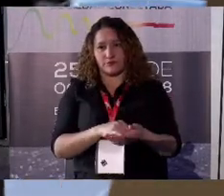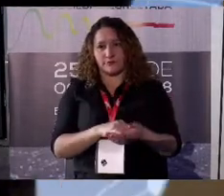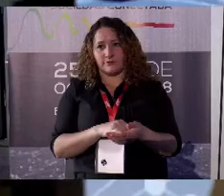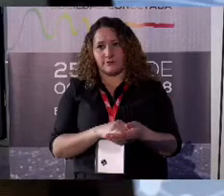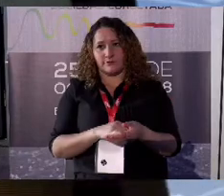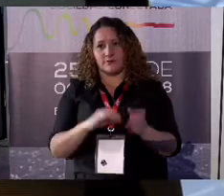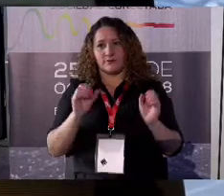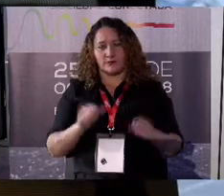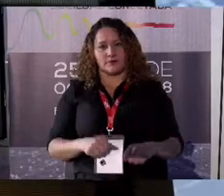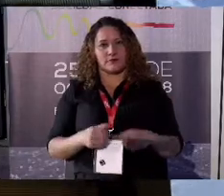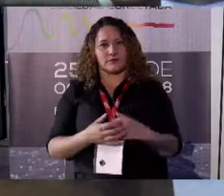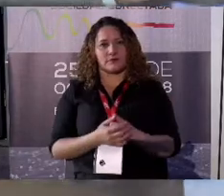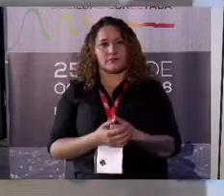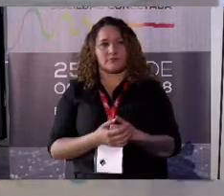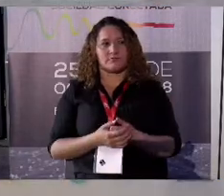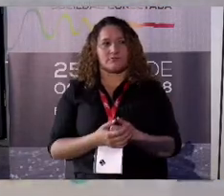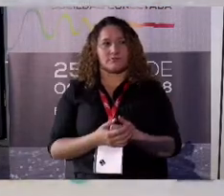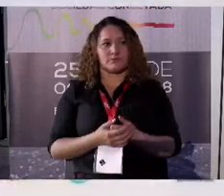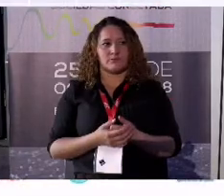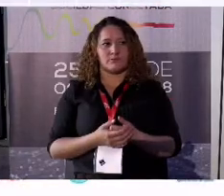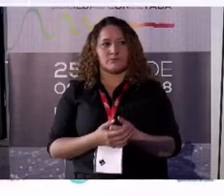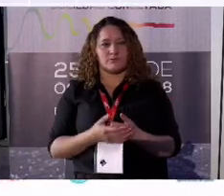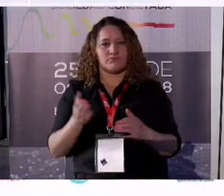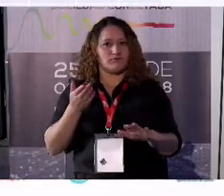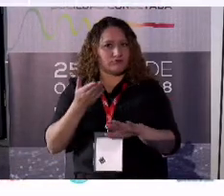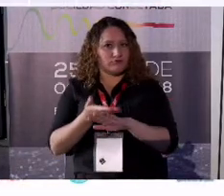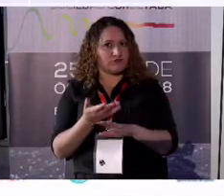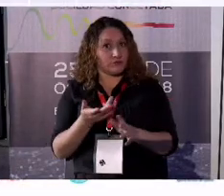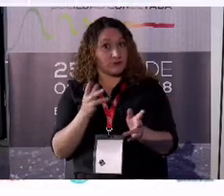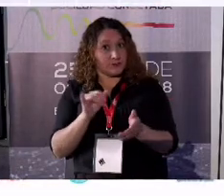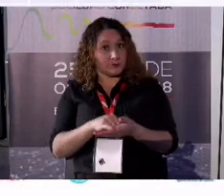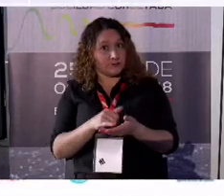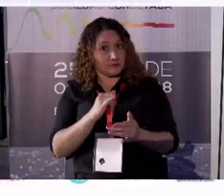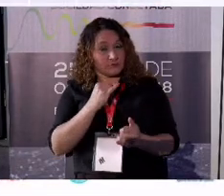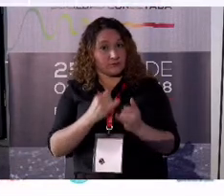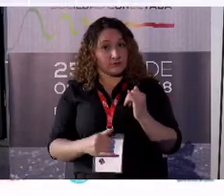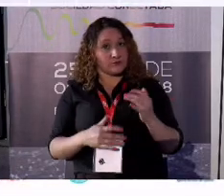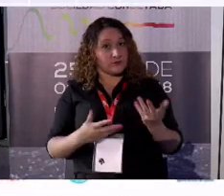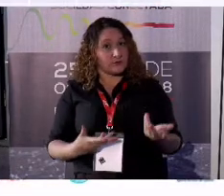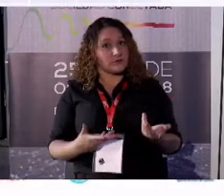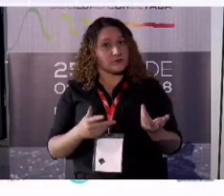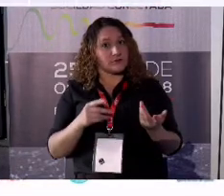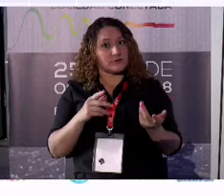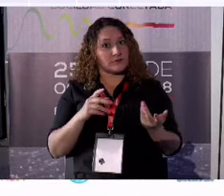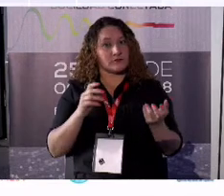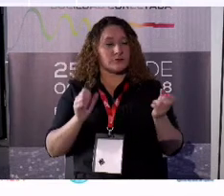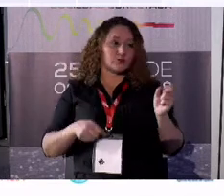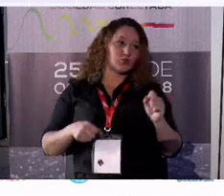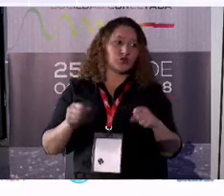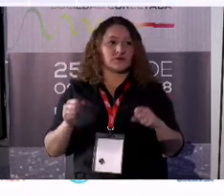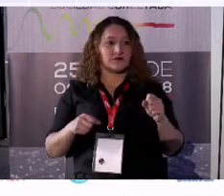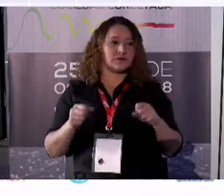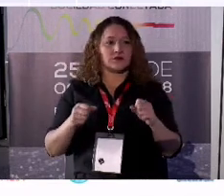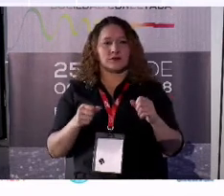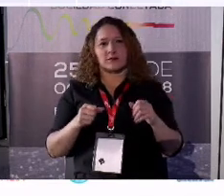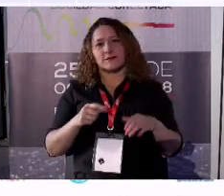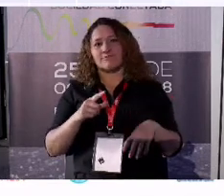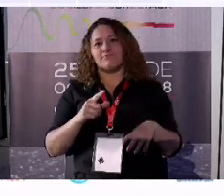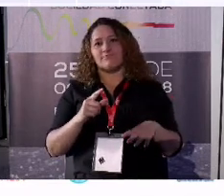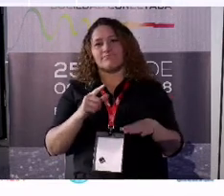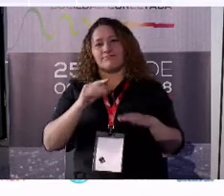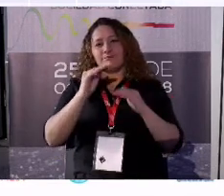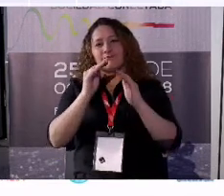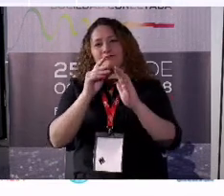a la que puede hacer ofertas, de tal manera que al final posiblemente va a ser mucho más reducido que lo que